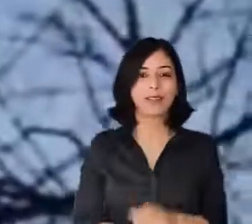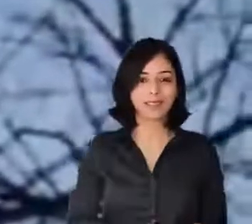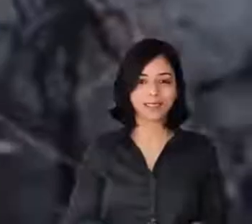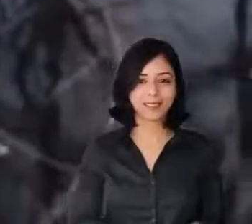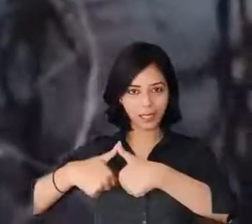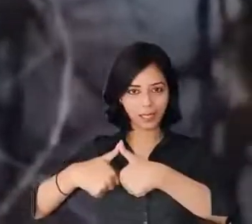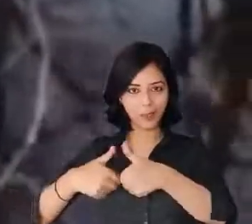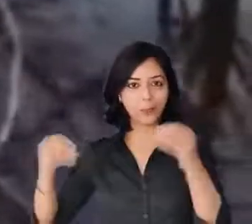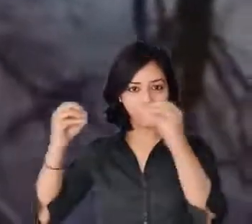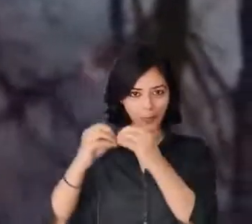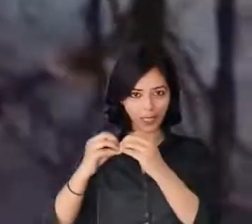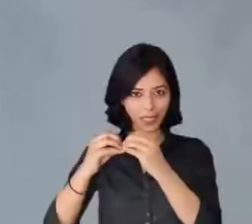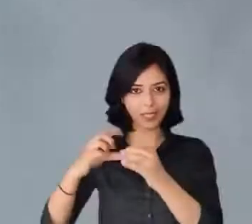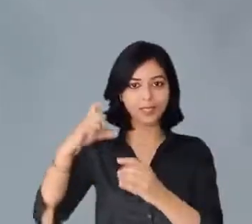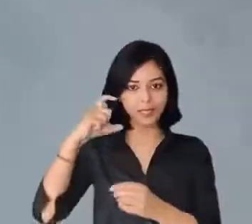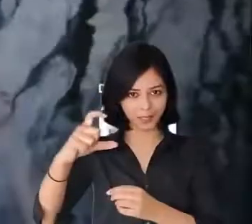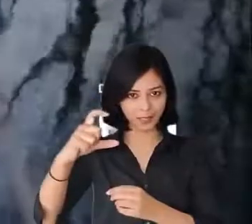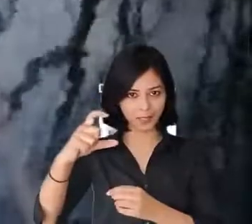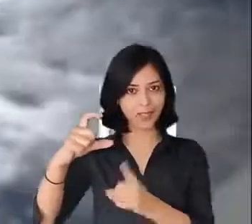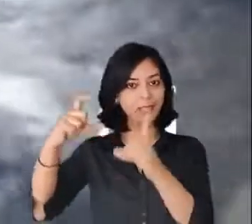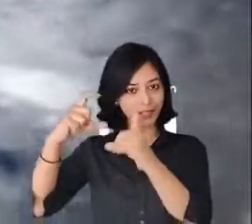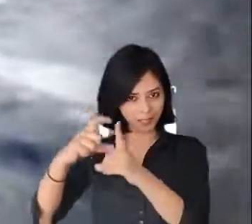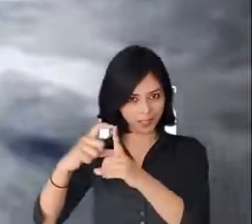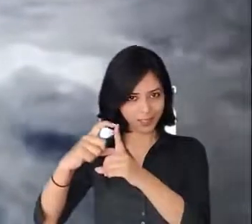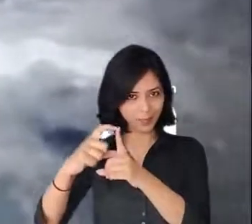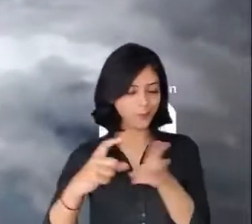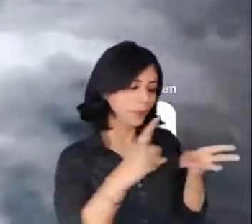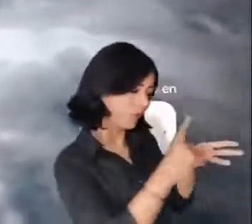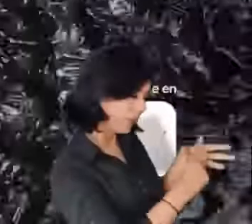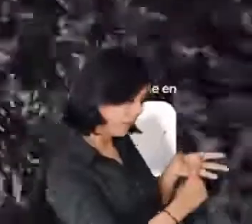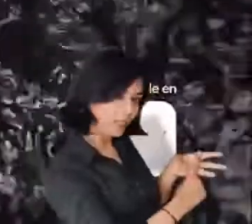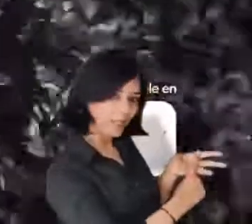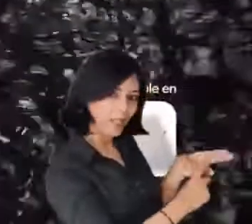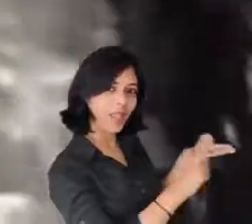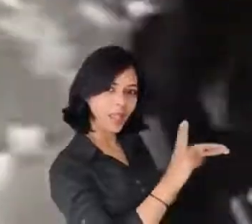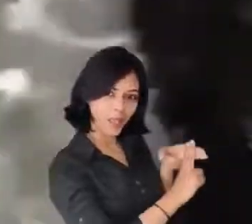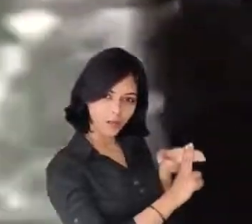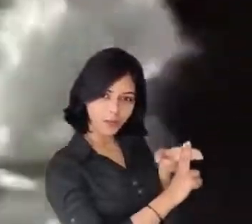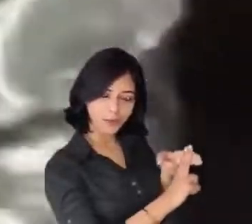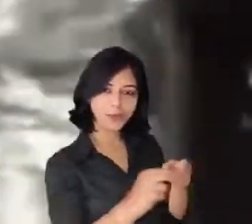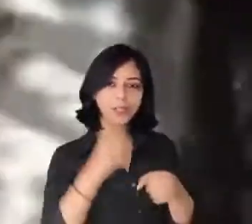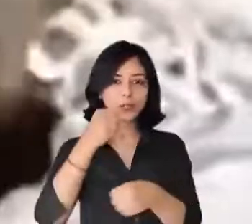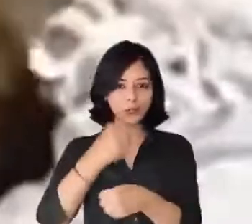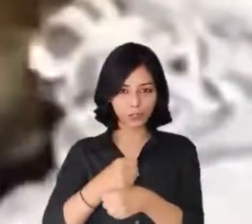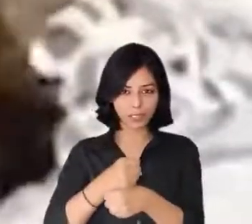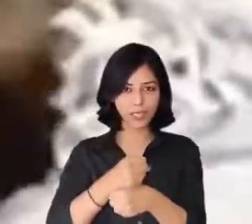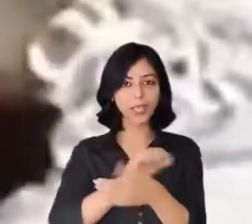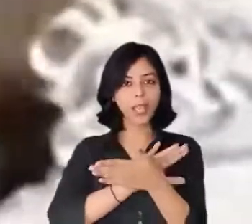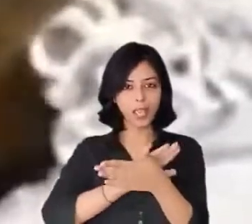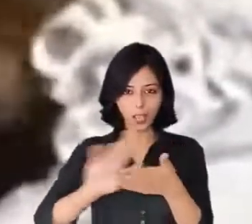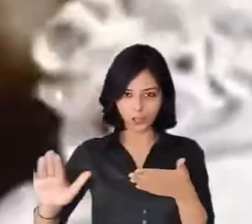Pero a la luz del relato de Jimmy, los investigadores se dieron cuenta de que el agua helada había provocado un error de cálculo